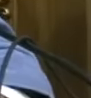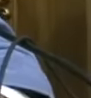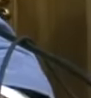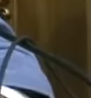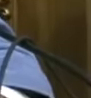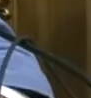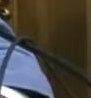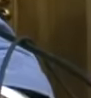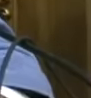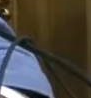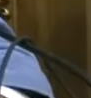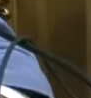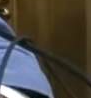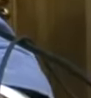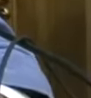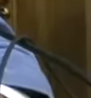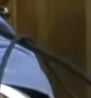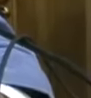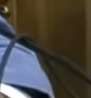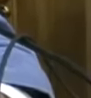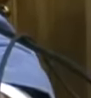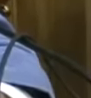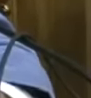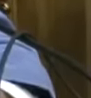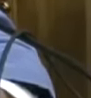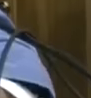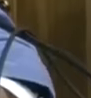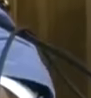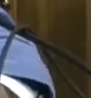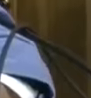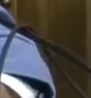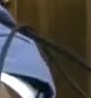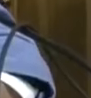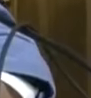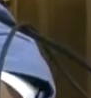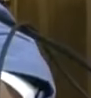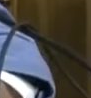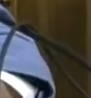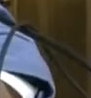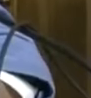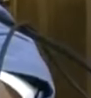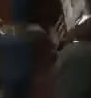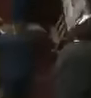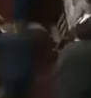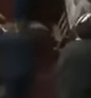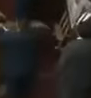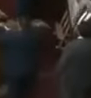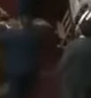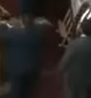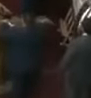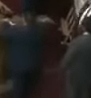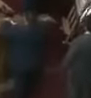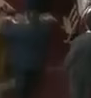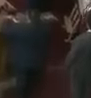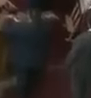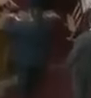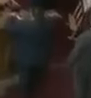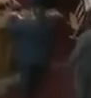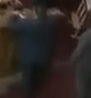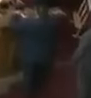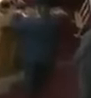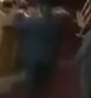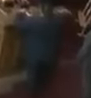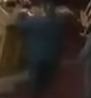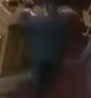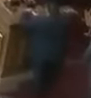empresa mixta Petroquirquire Sociedad Anónima. El primer vicepresidente sometió a votación los informes y resultaron aprobados. Agotada la agenda del día, el